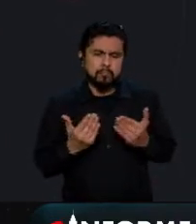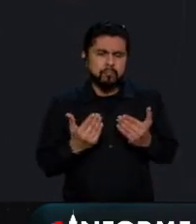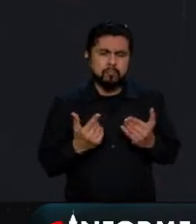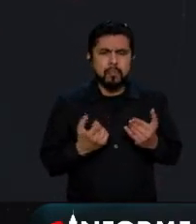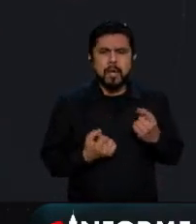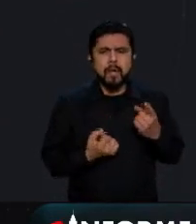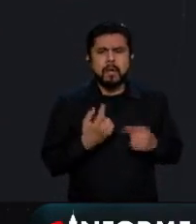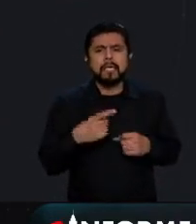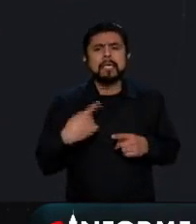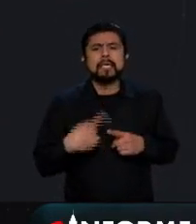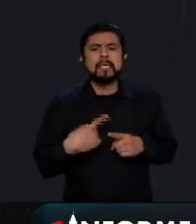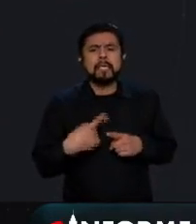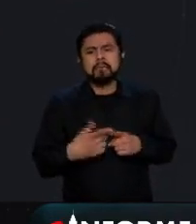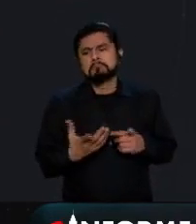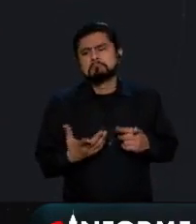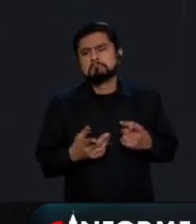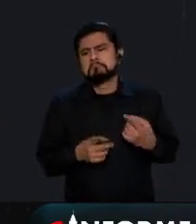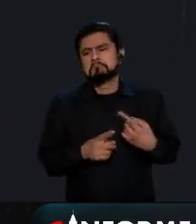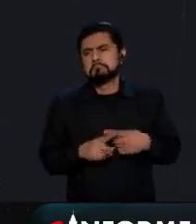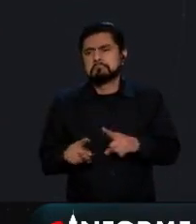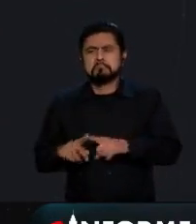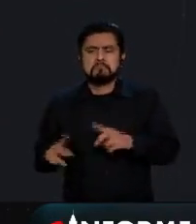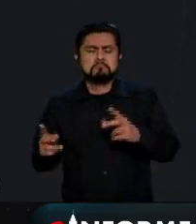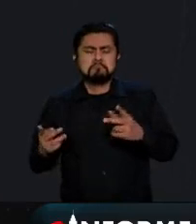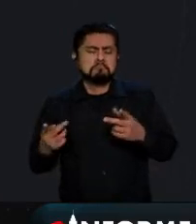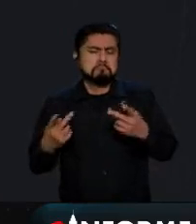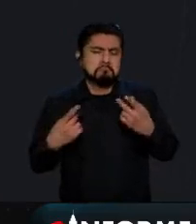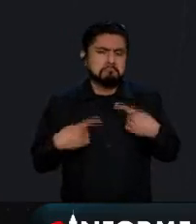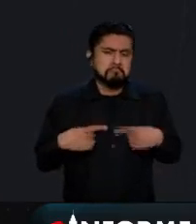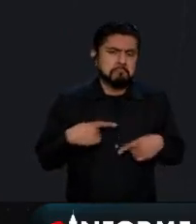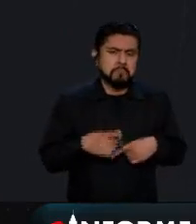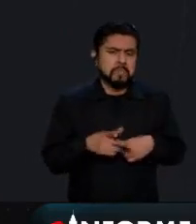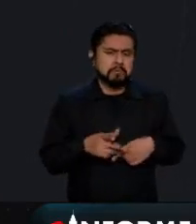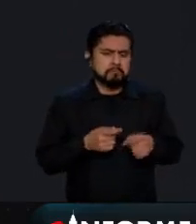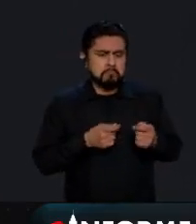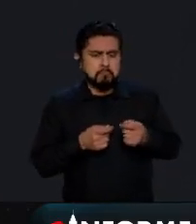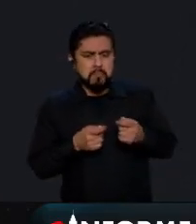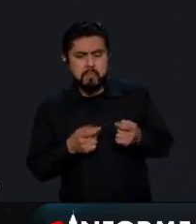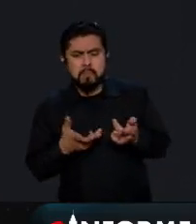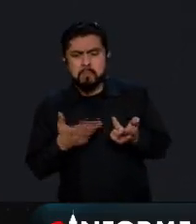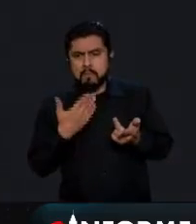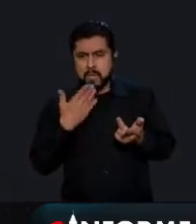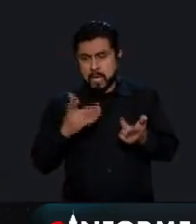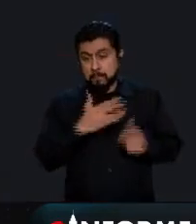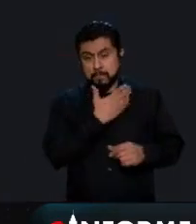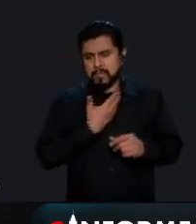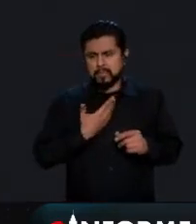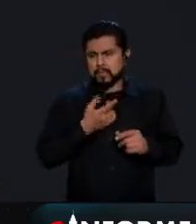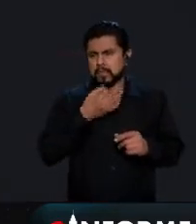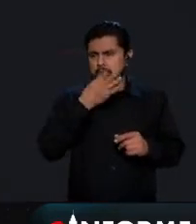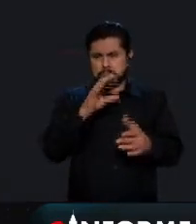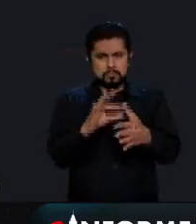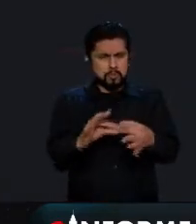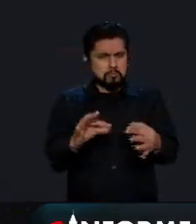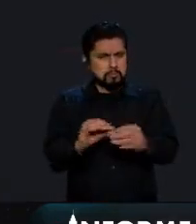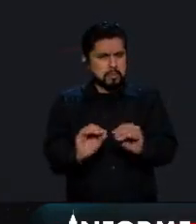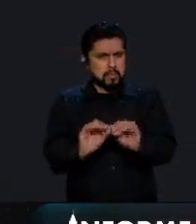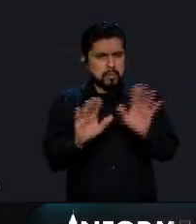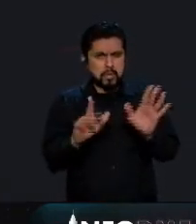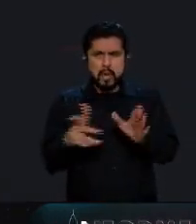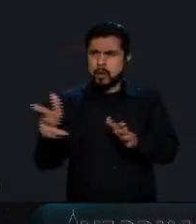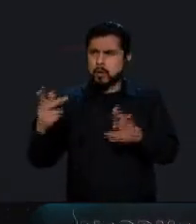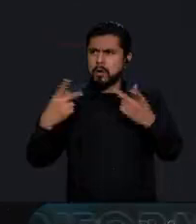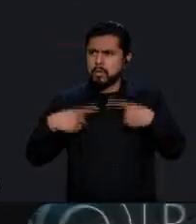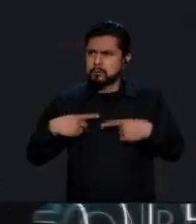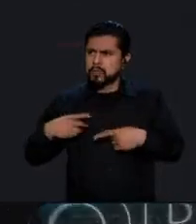la capacidad, la seguridad o el manejo incluso público, pues bien lo dijo el presidente, vienen, hacen